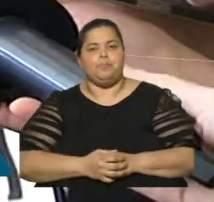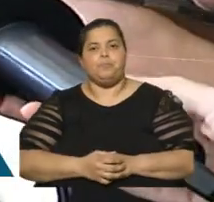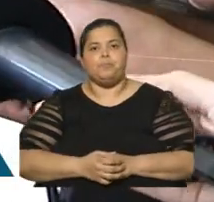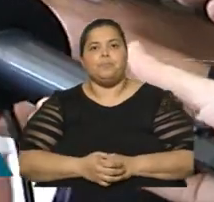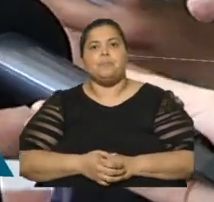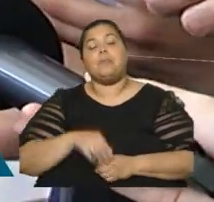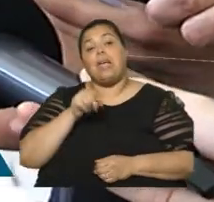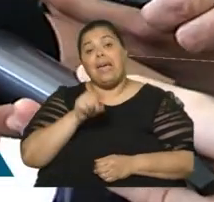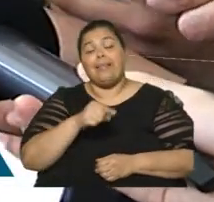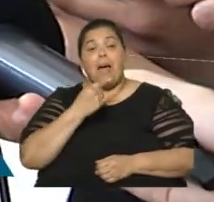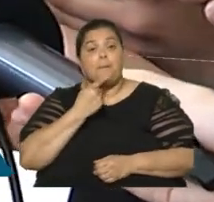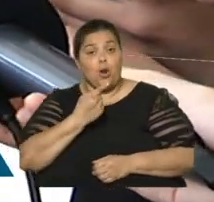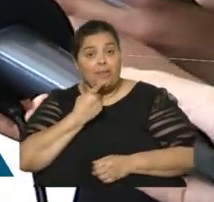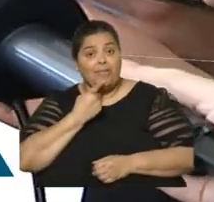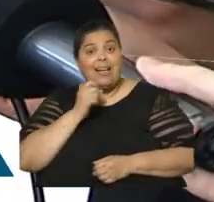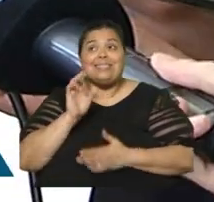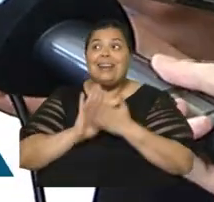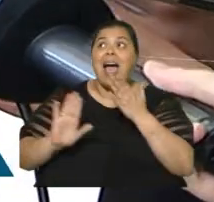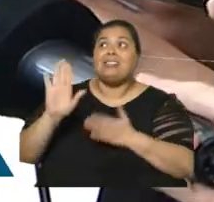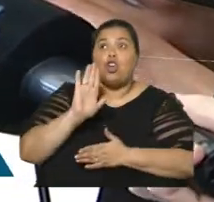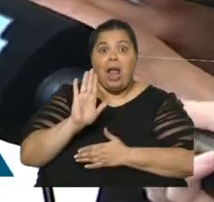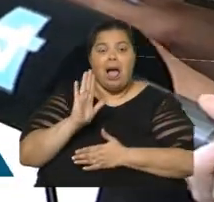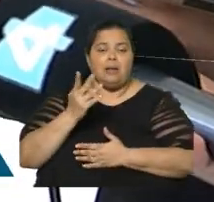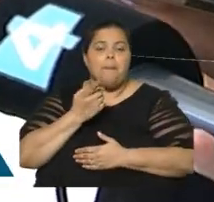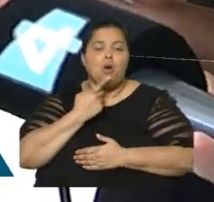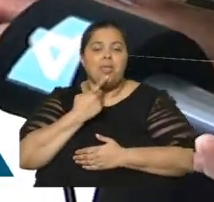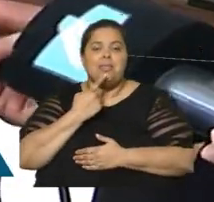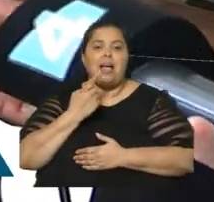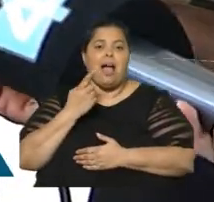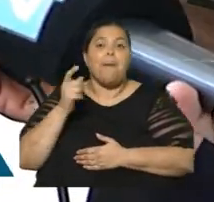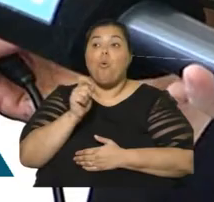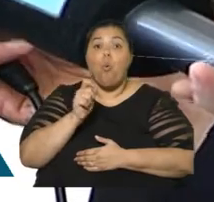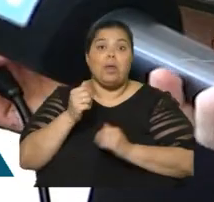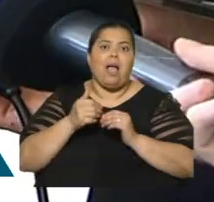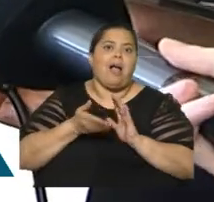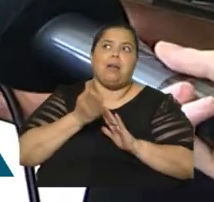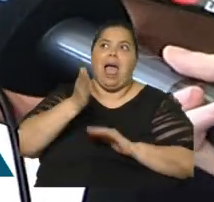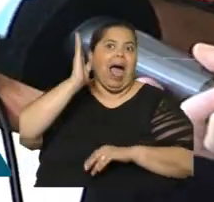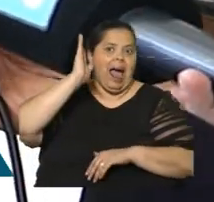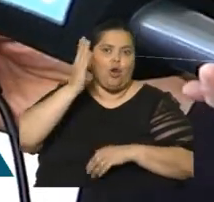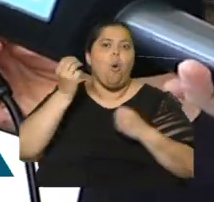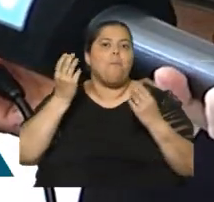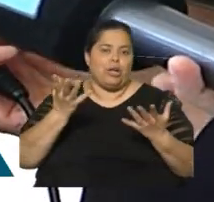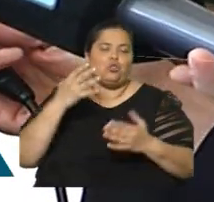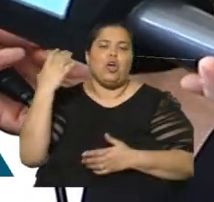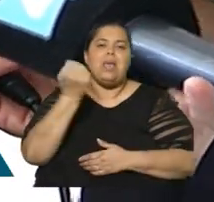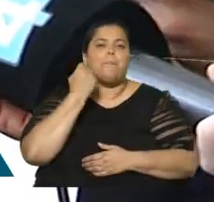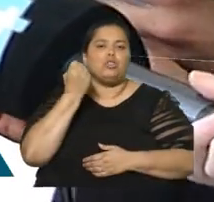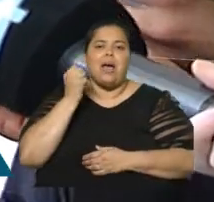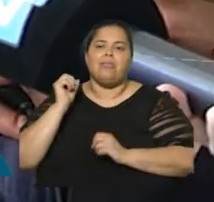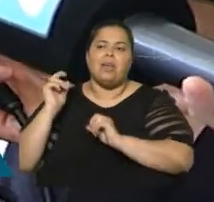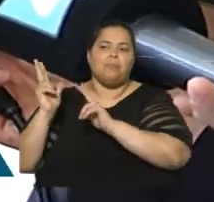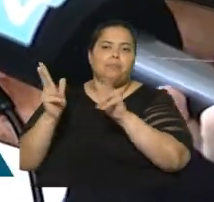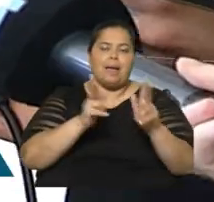Estas políticas son políticas nacionales, políticas públicas de largo plazo y por consiguiente es muy importante poder